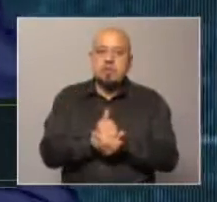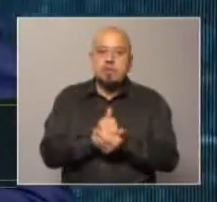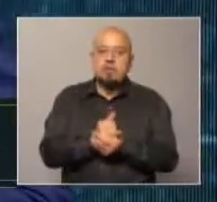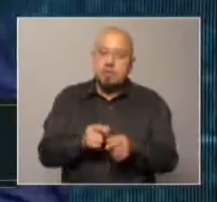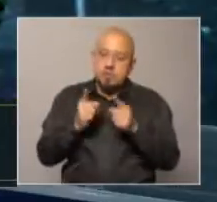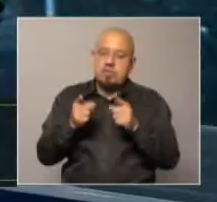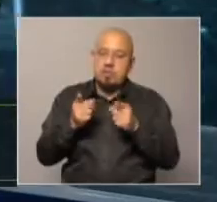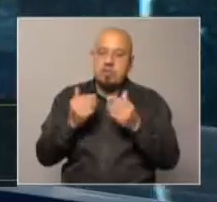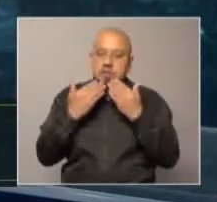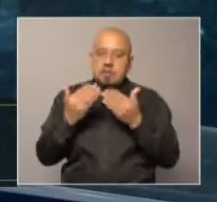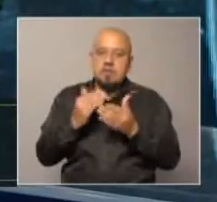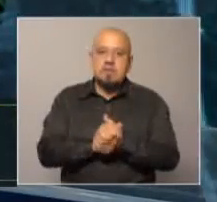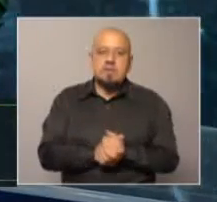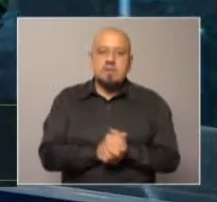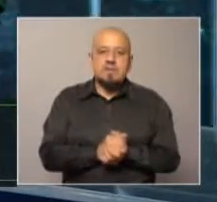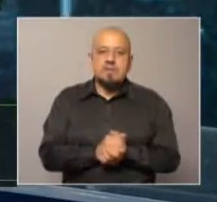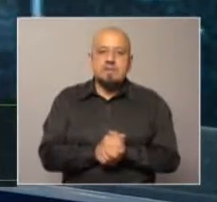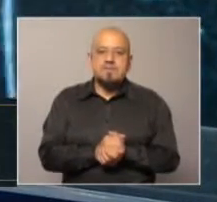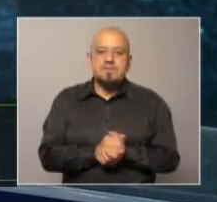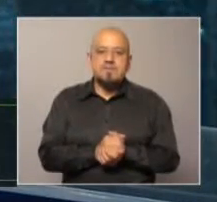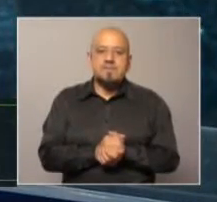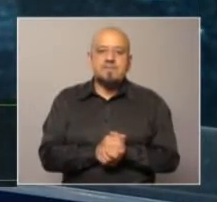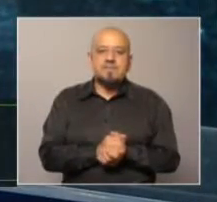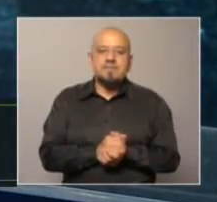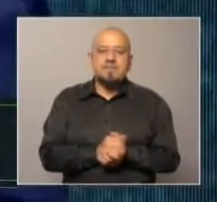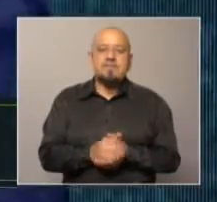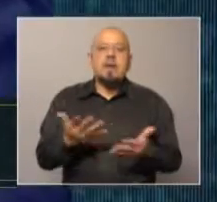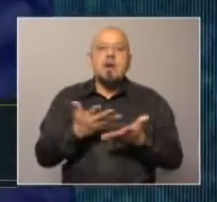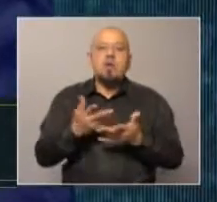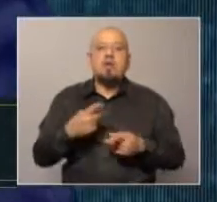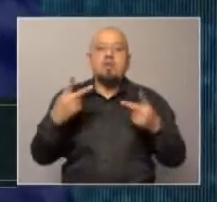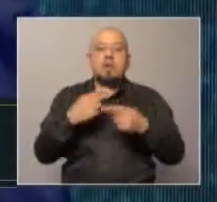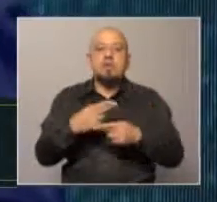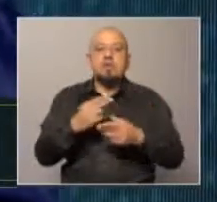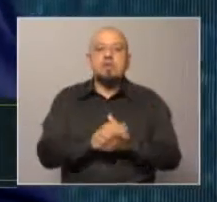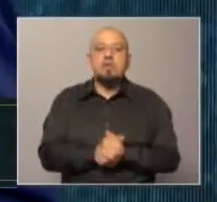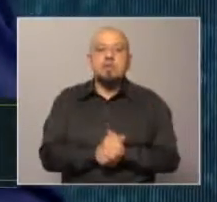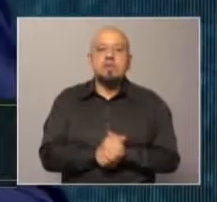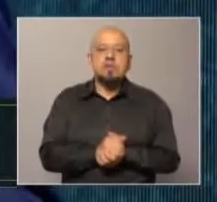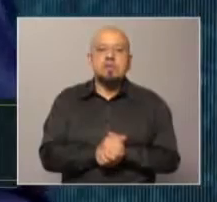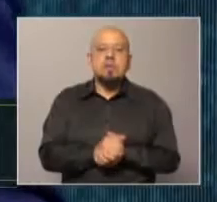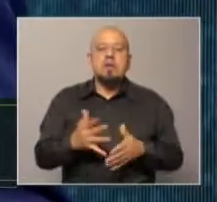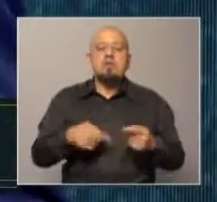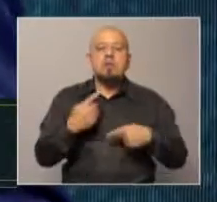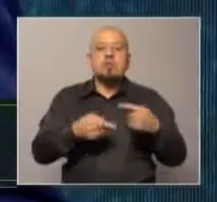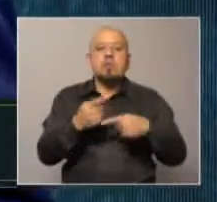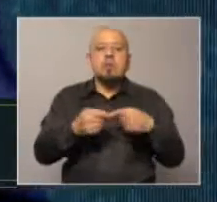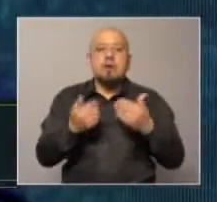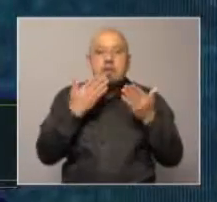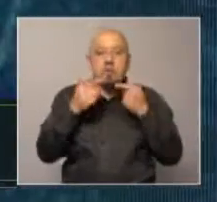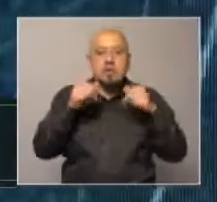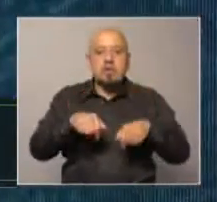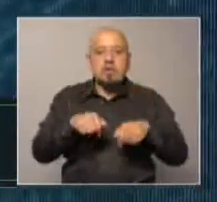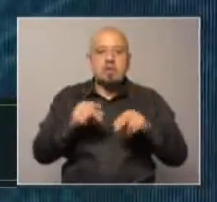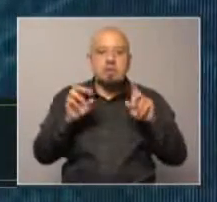a ti también, pero bueno, a ti te vamos a seguir viendo todos estos días, así que hacemos una pausa. Muy buenas noches, gracias. Y vamos a seguir hablando de este tema ya